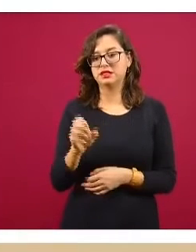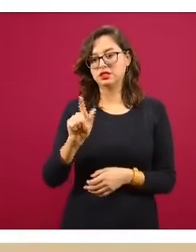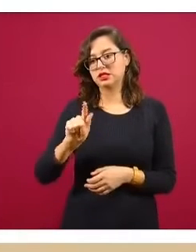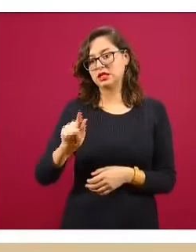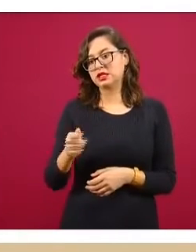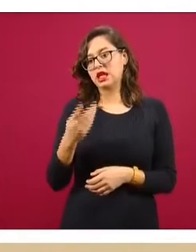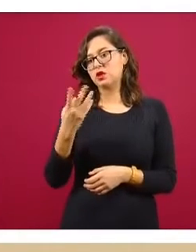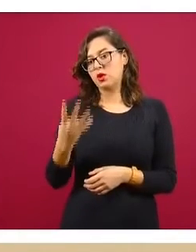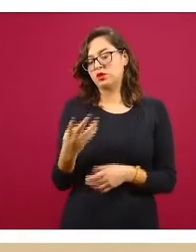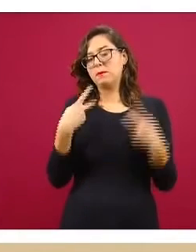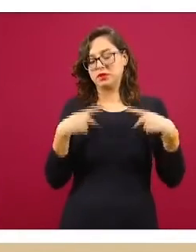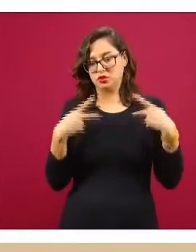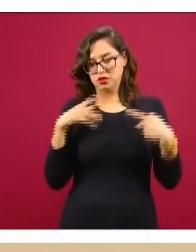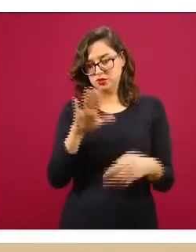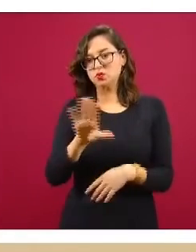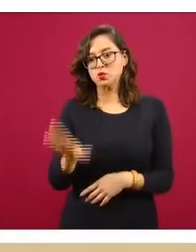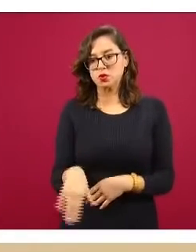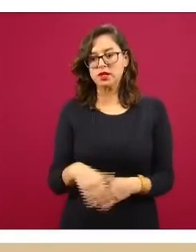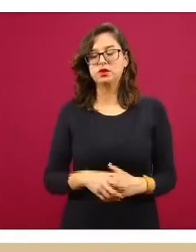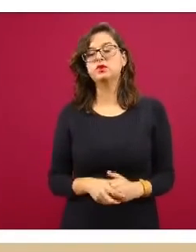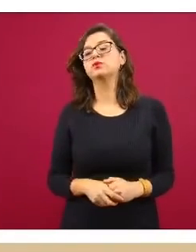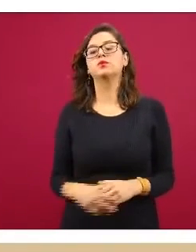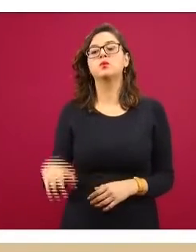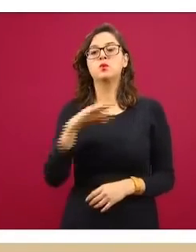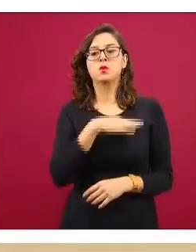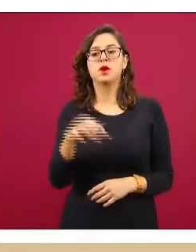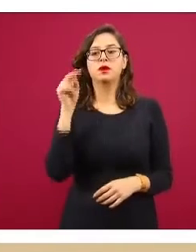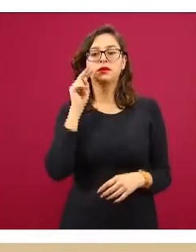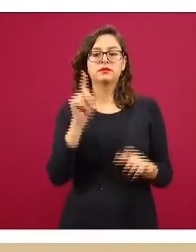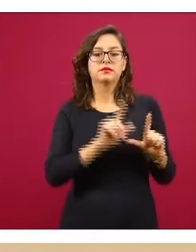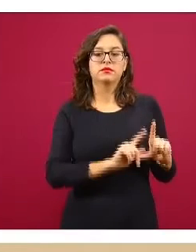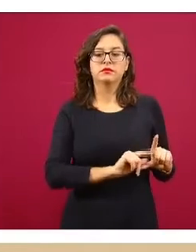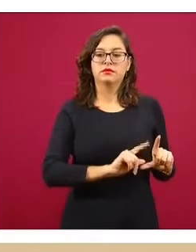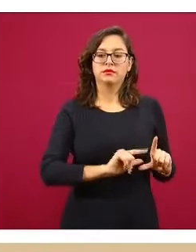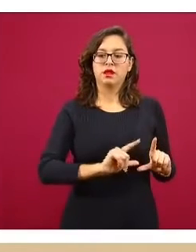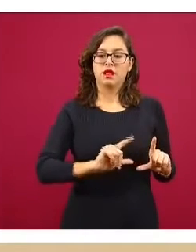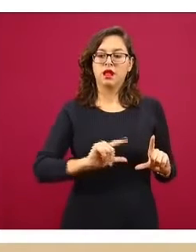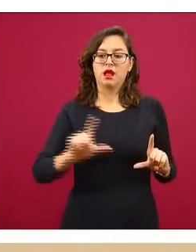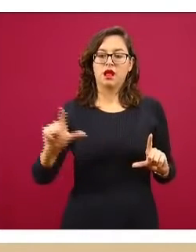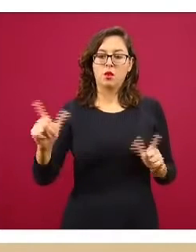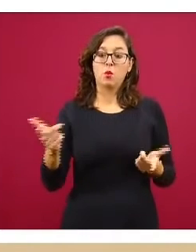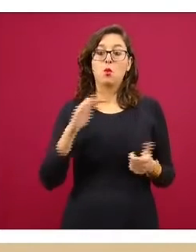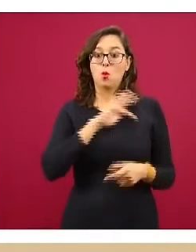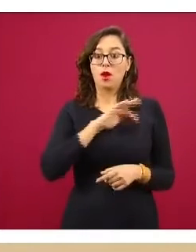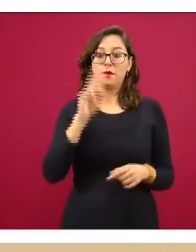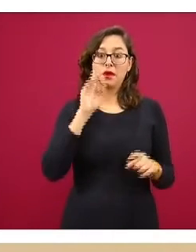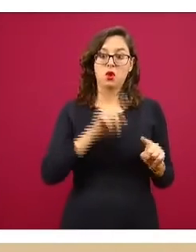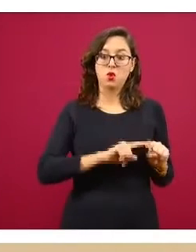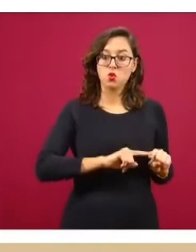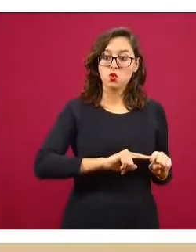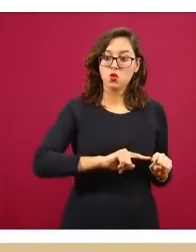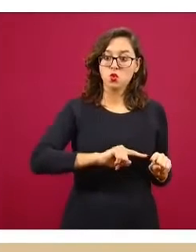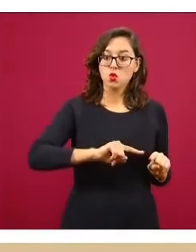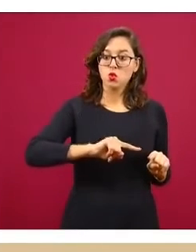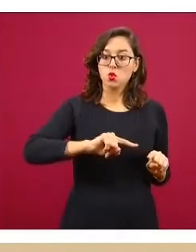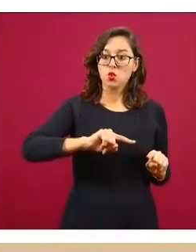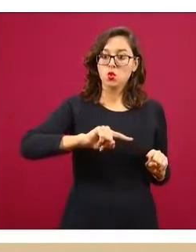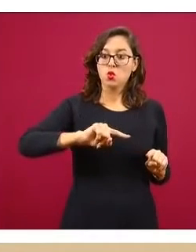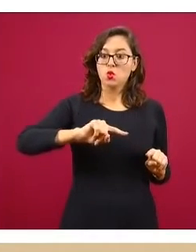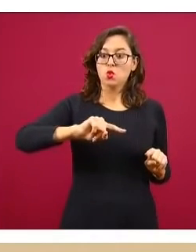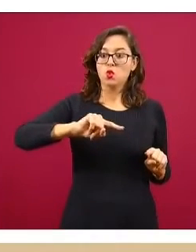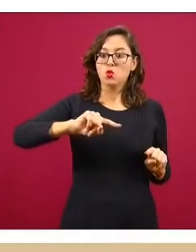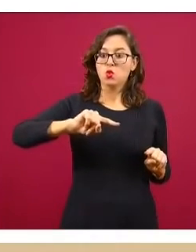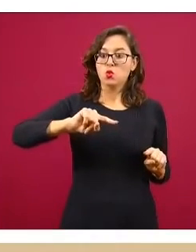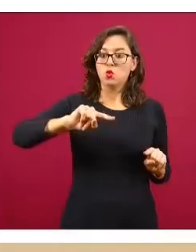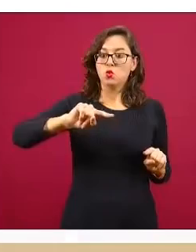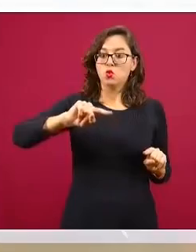43.374 defunciones. Y cuando vemos la gráfica podemos ver esta tendencia en donde podemos ver que ya de alguna forma, tanto en los